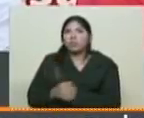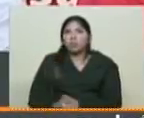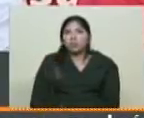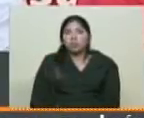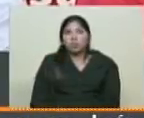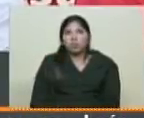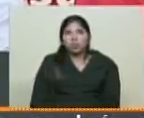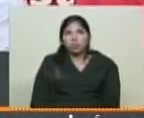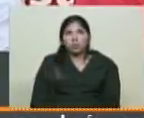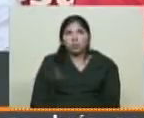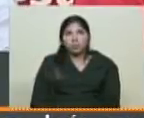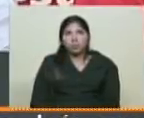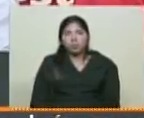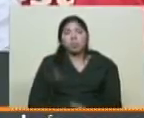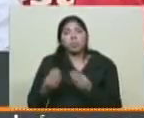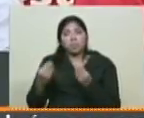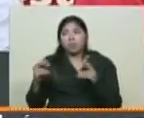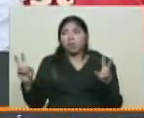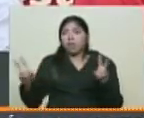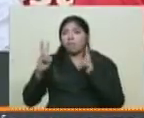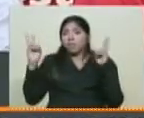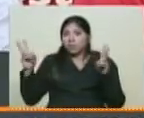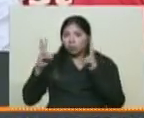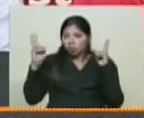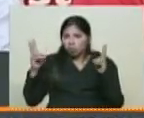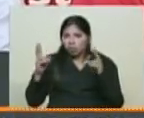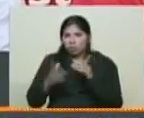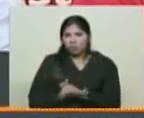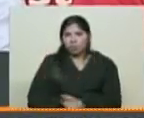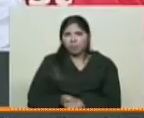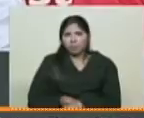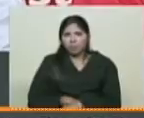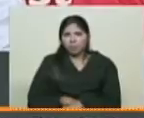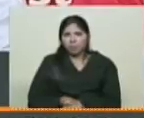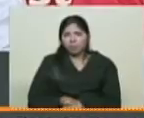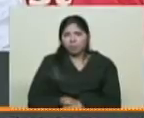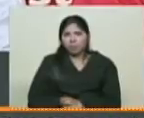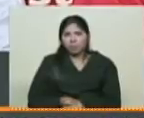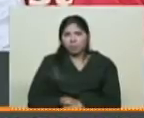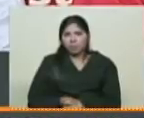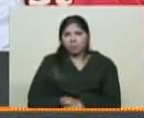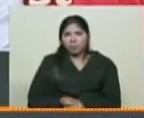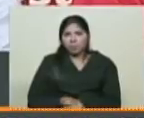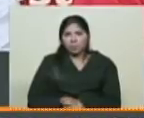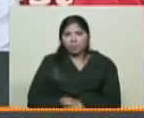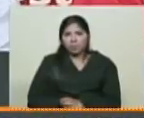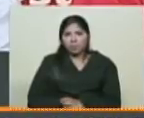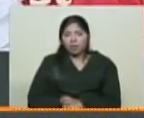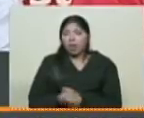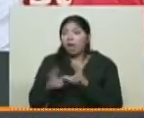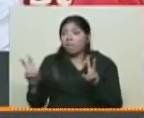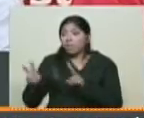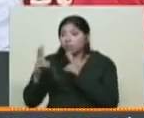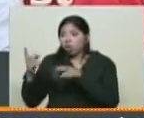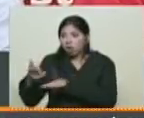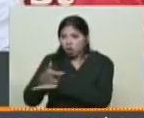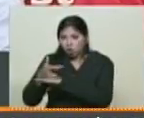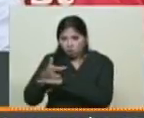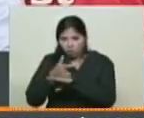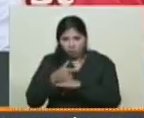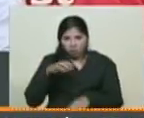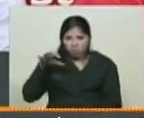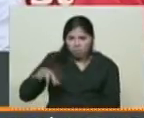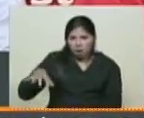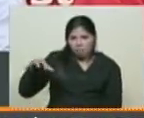la paz y la victoria en la Asamblea Nacional Constituyente. La victoria contundente en las gobernaciones de los distintos